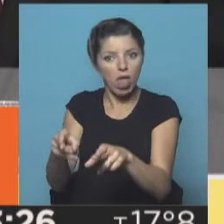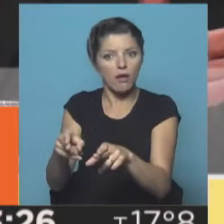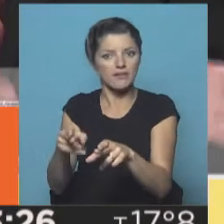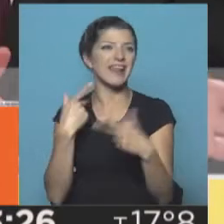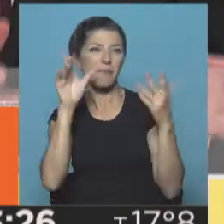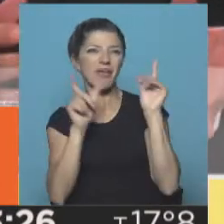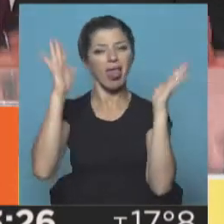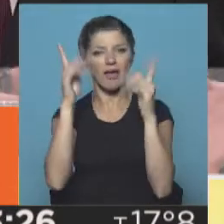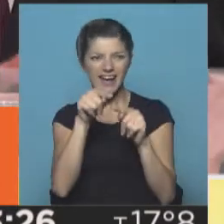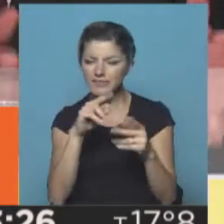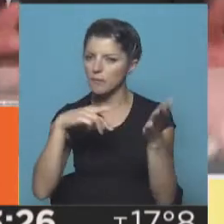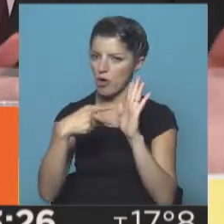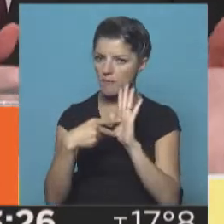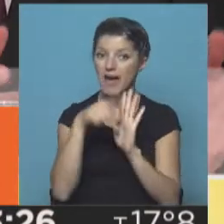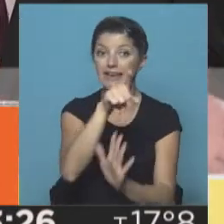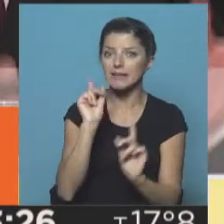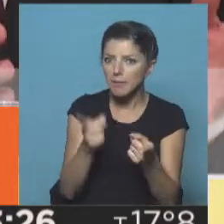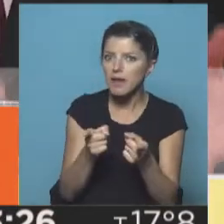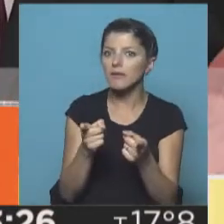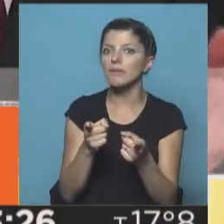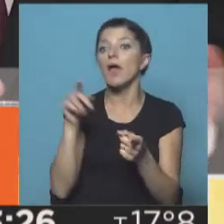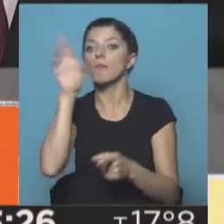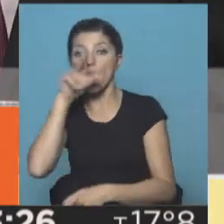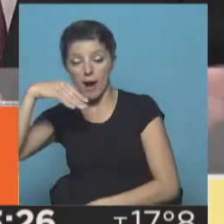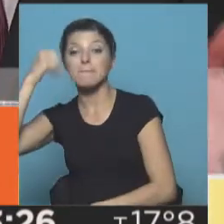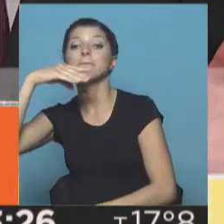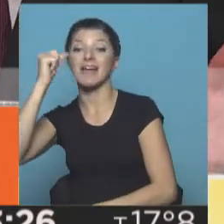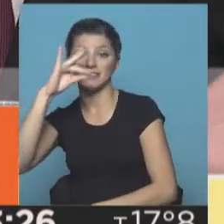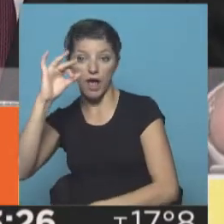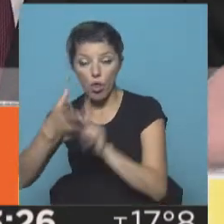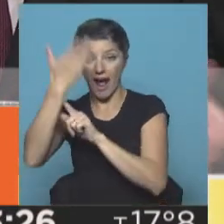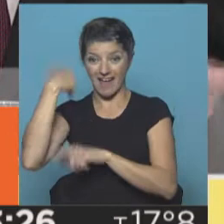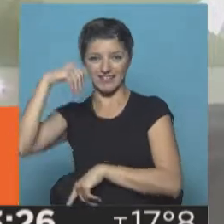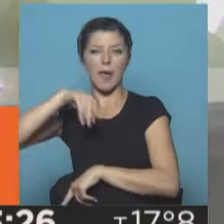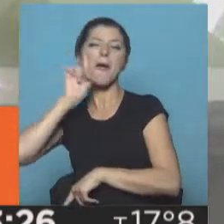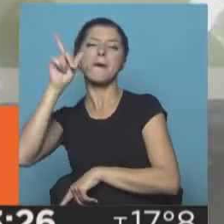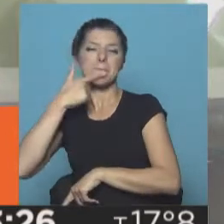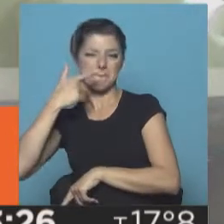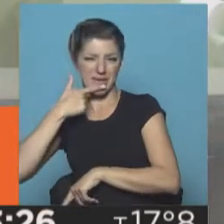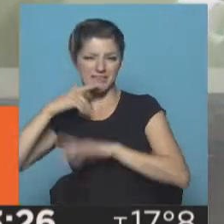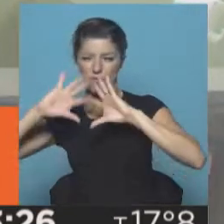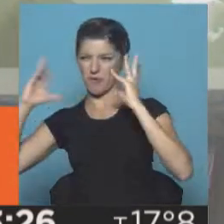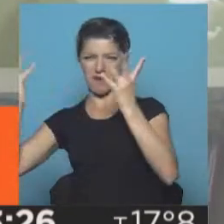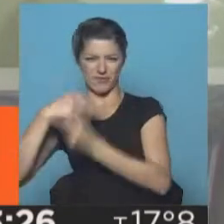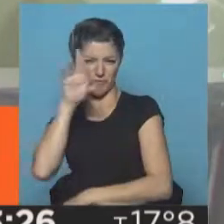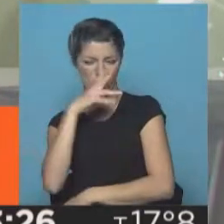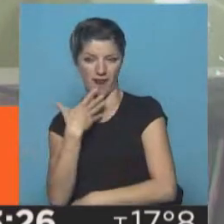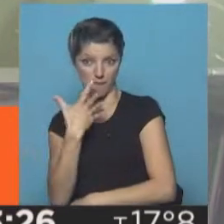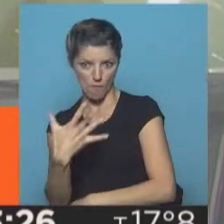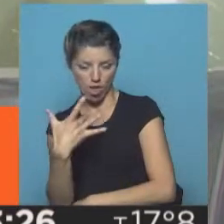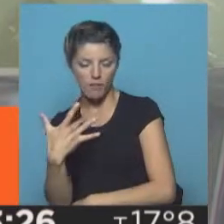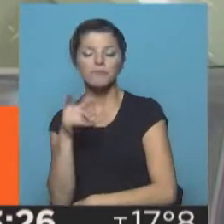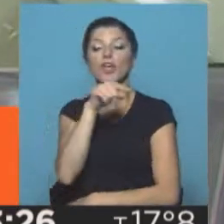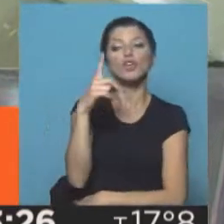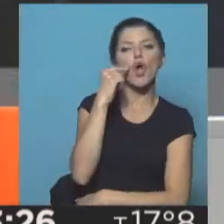que participa de la campaña de Hillary Clinton, fue Miss Universo en su momento, y Donald Trump la trató, como veíamos,